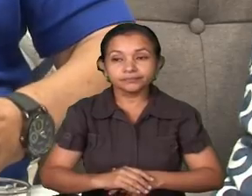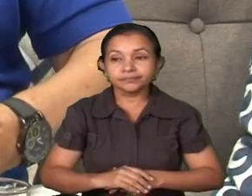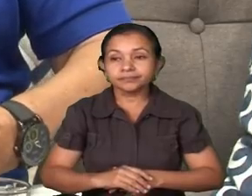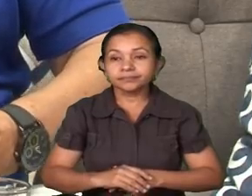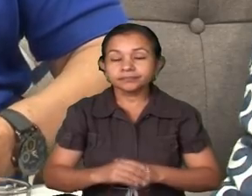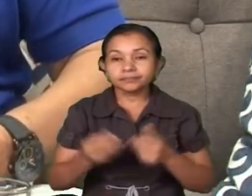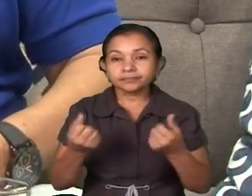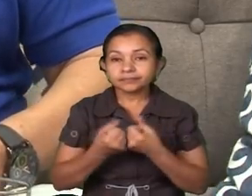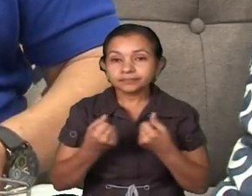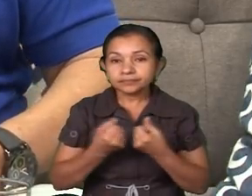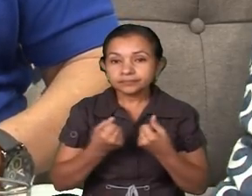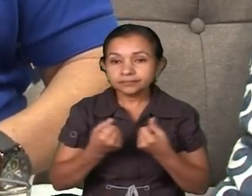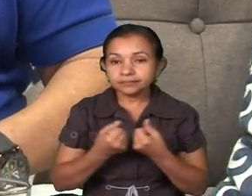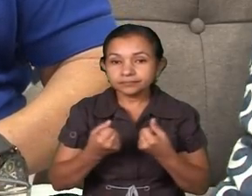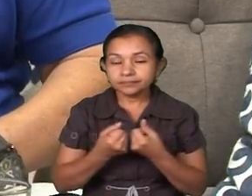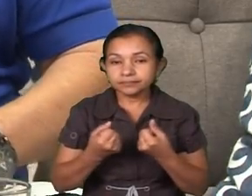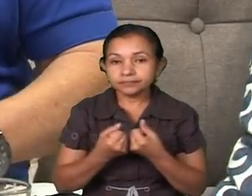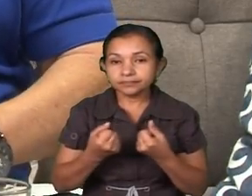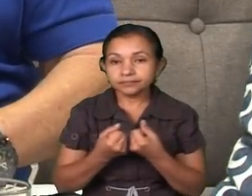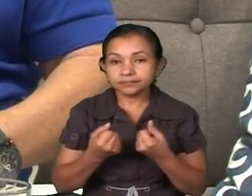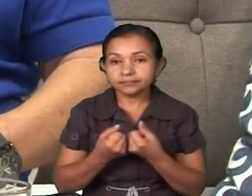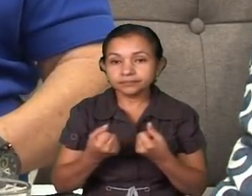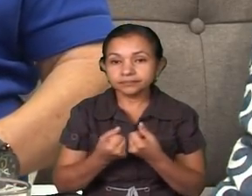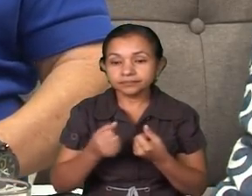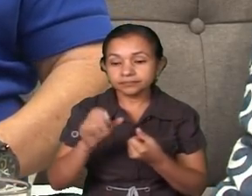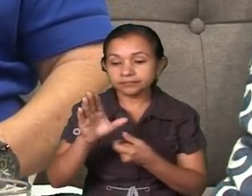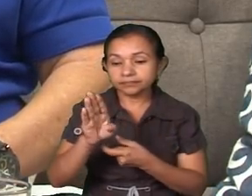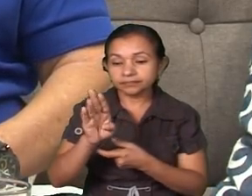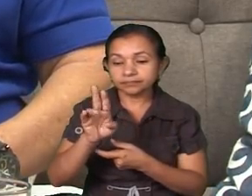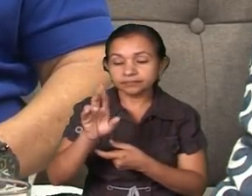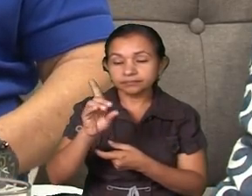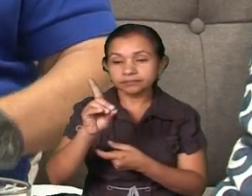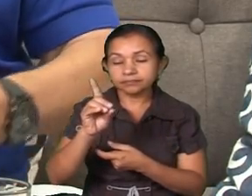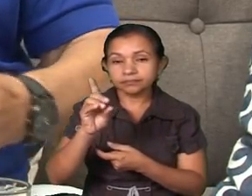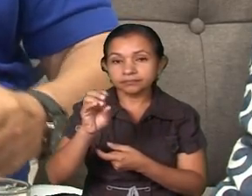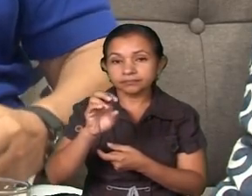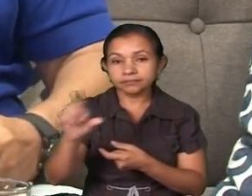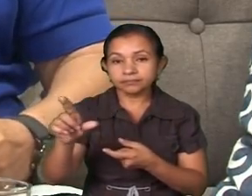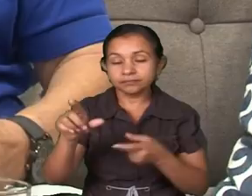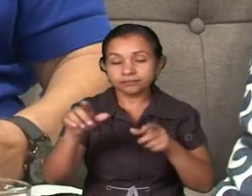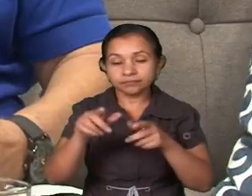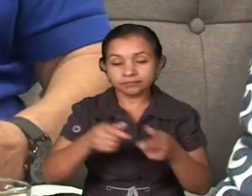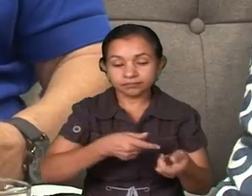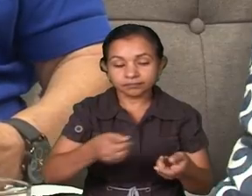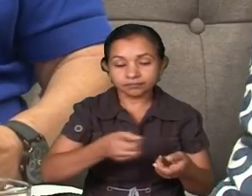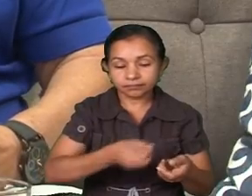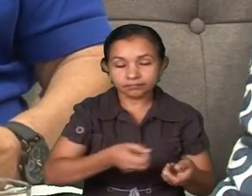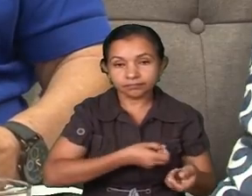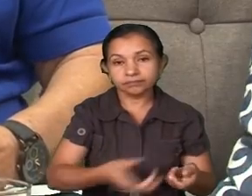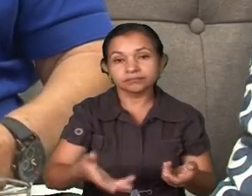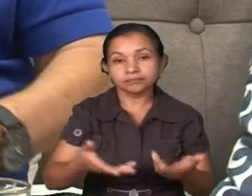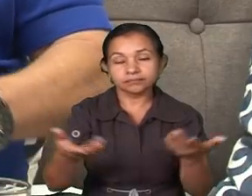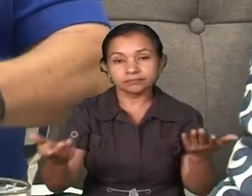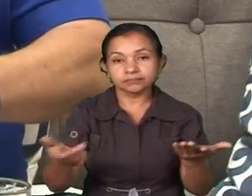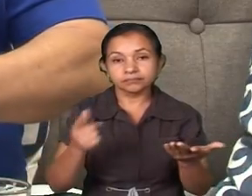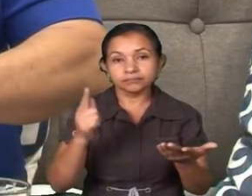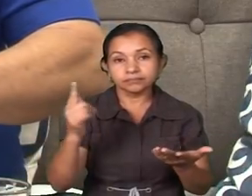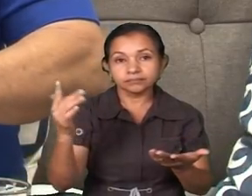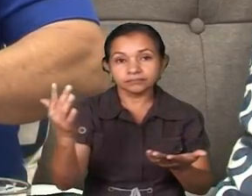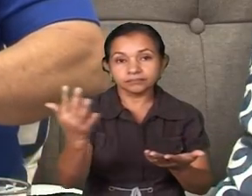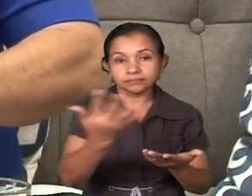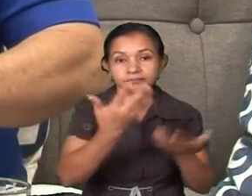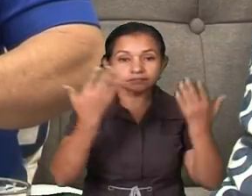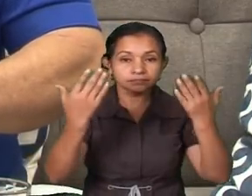peleaba también contra el burdel, las mesas de dado y todo tipo